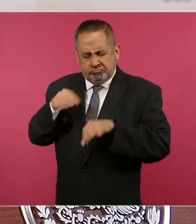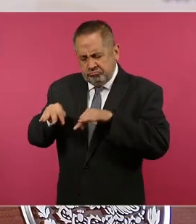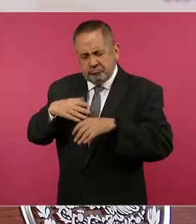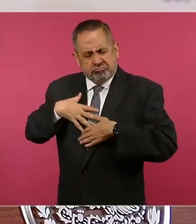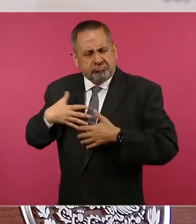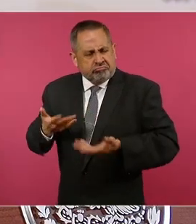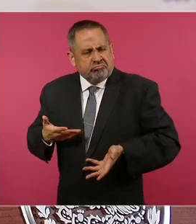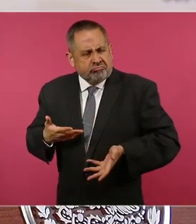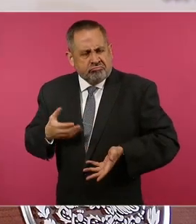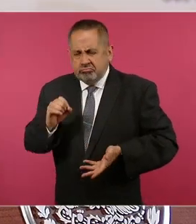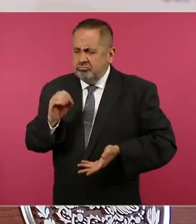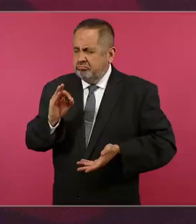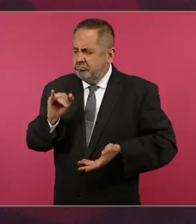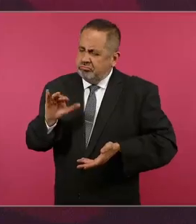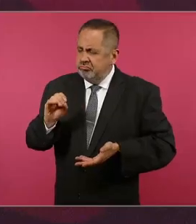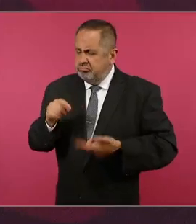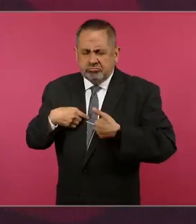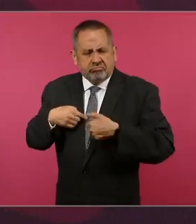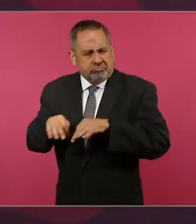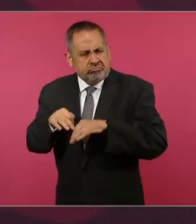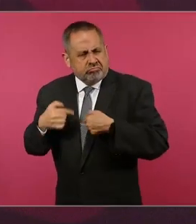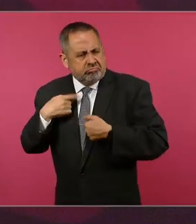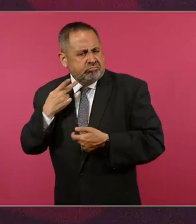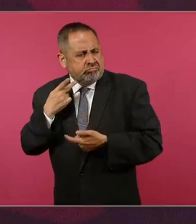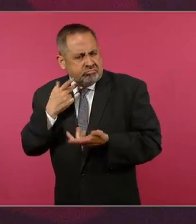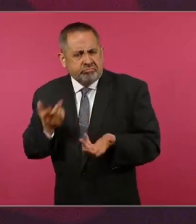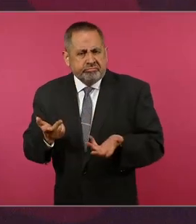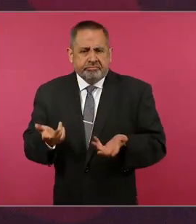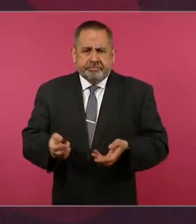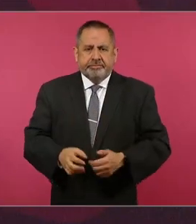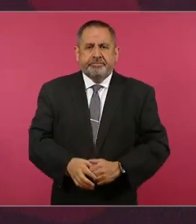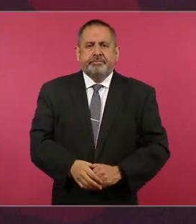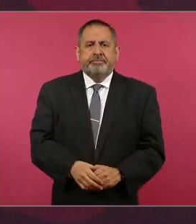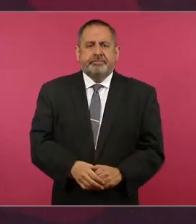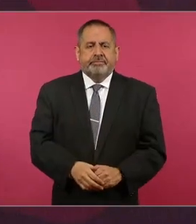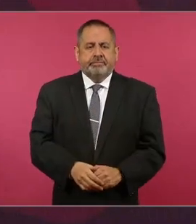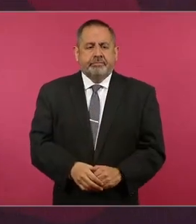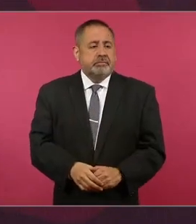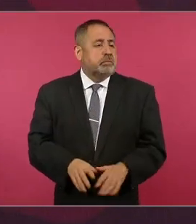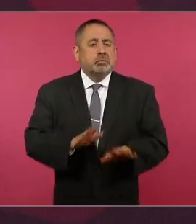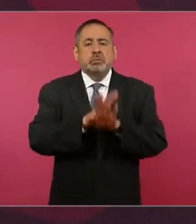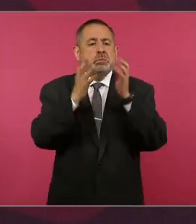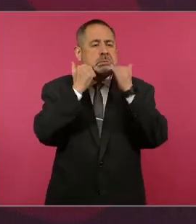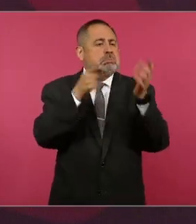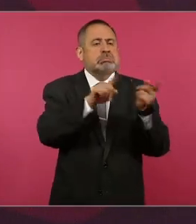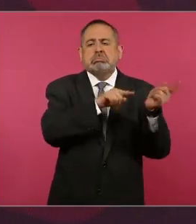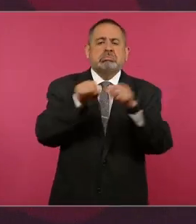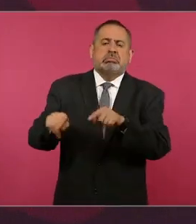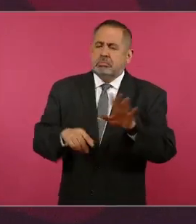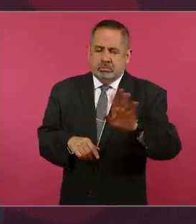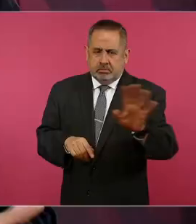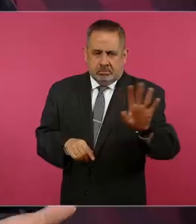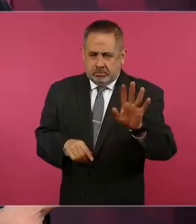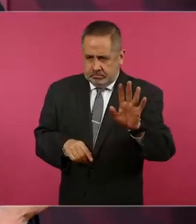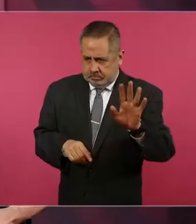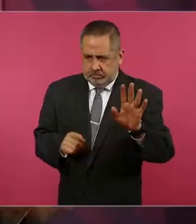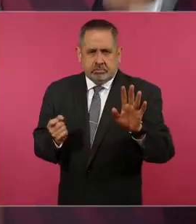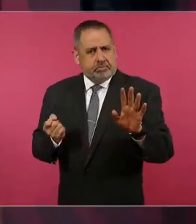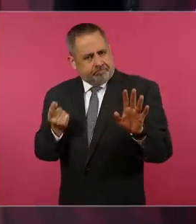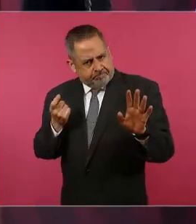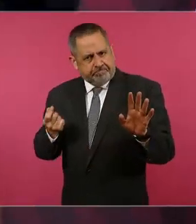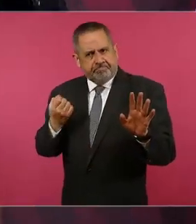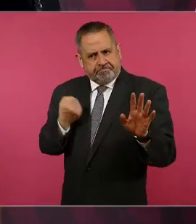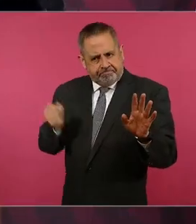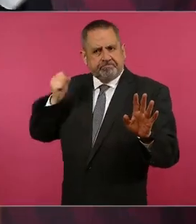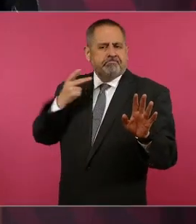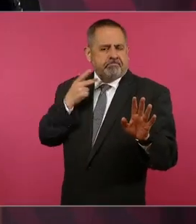entonces no no cualquiera entonces esas recomendaciones a